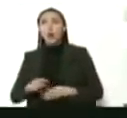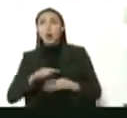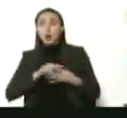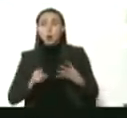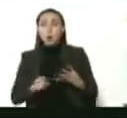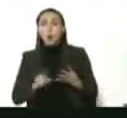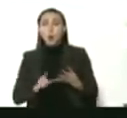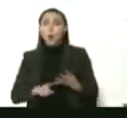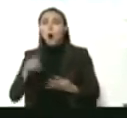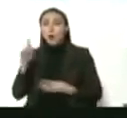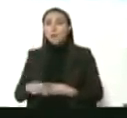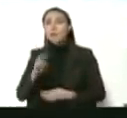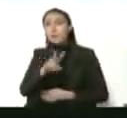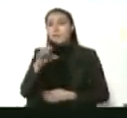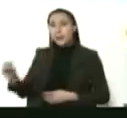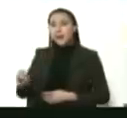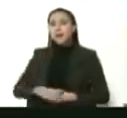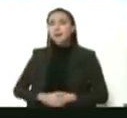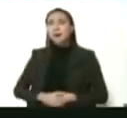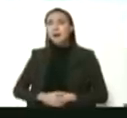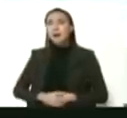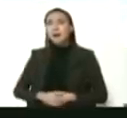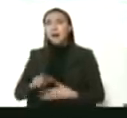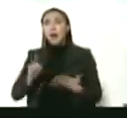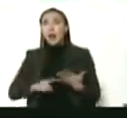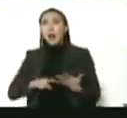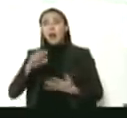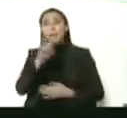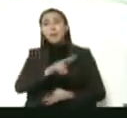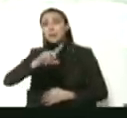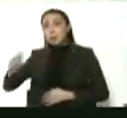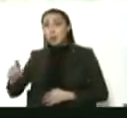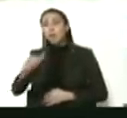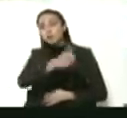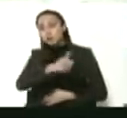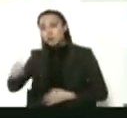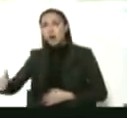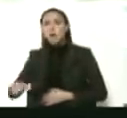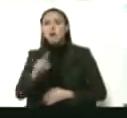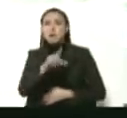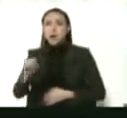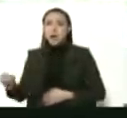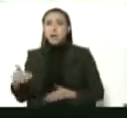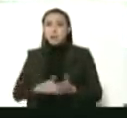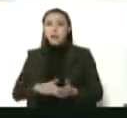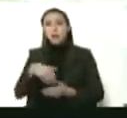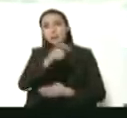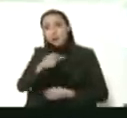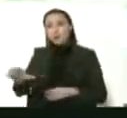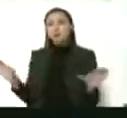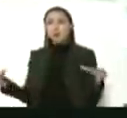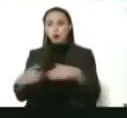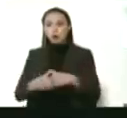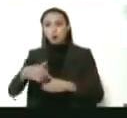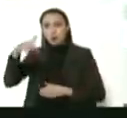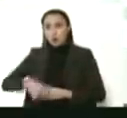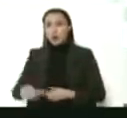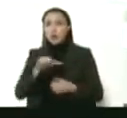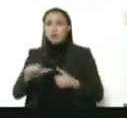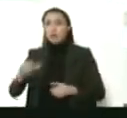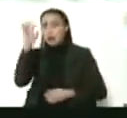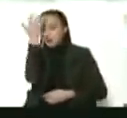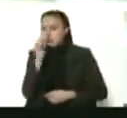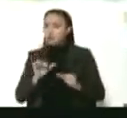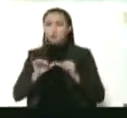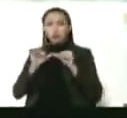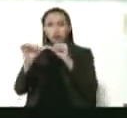La quinta subimos a 21 casos por 100.000 habitantes. Y en esta primera semana de febrero se